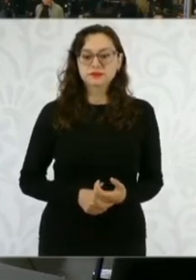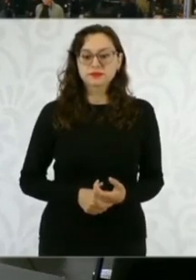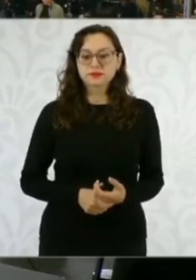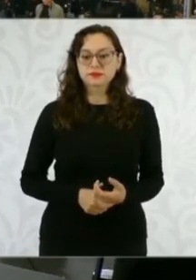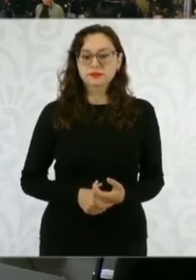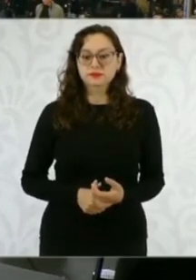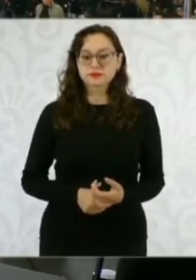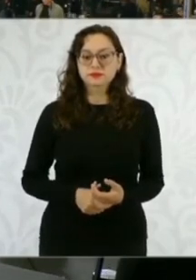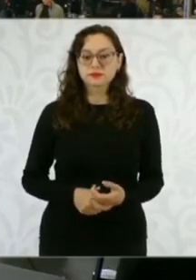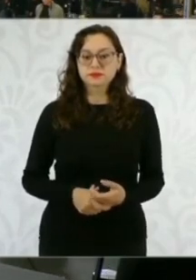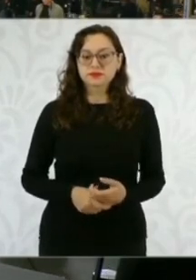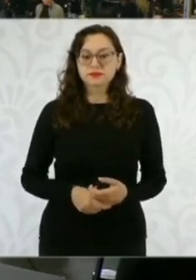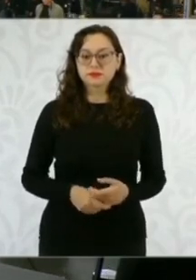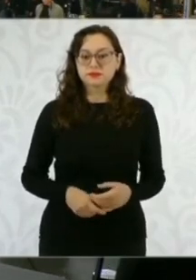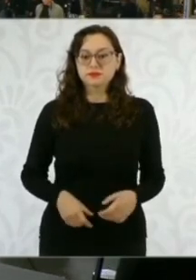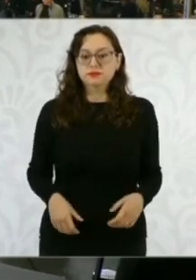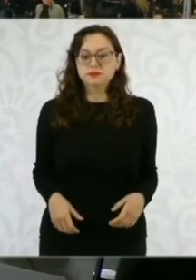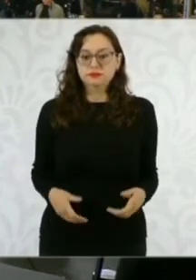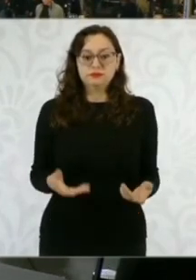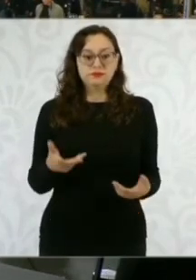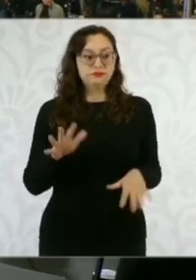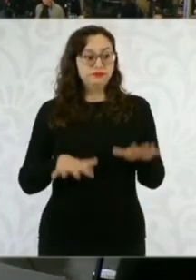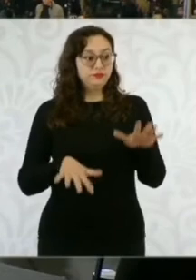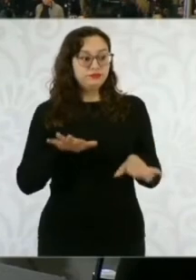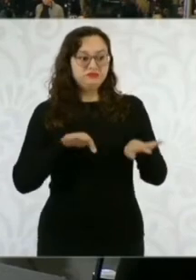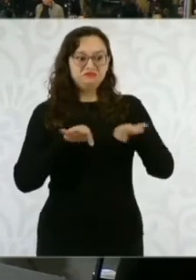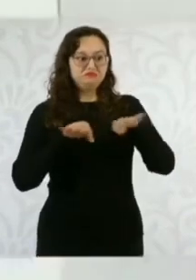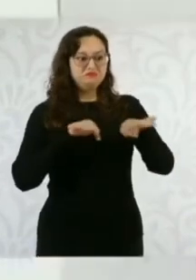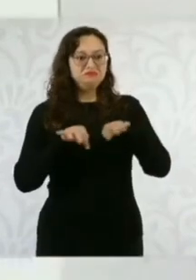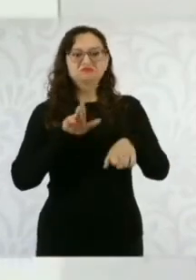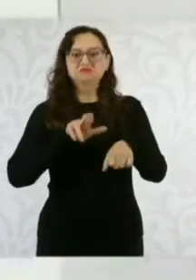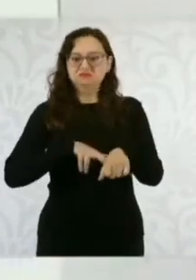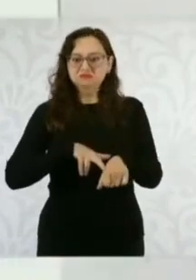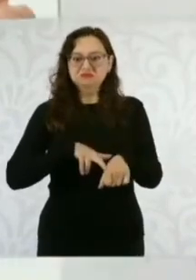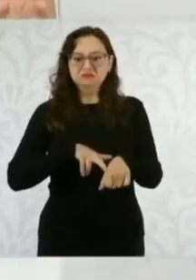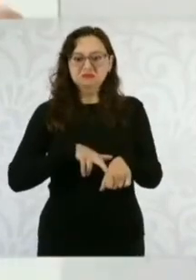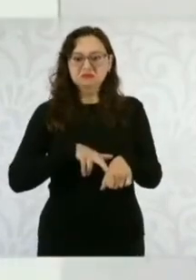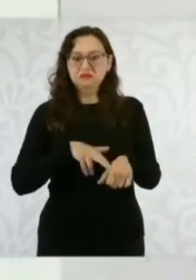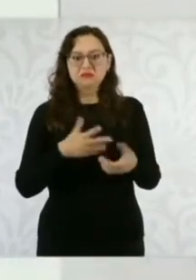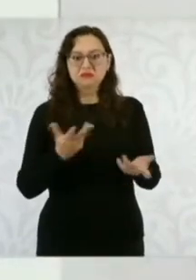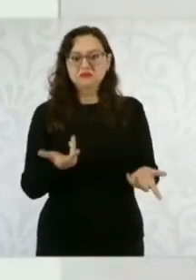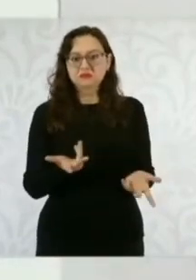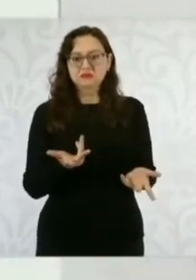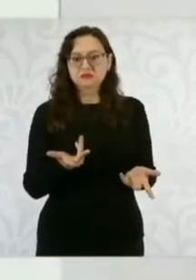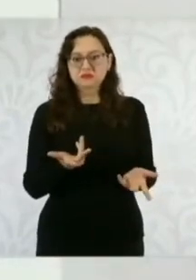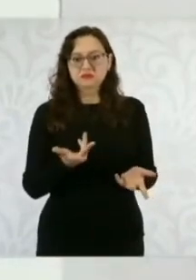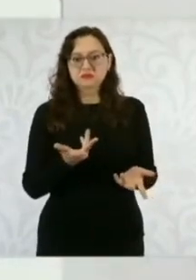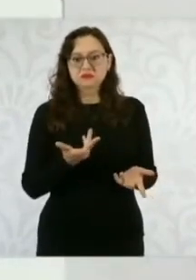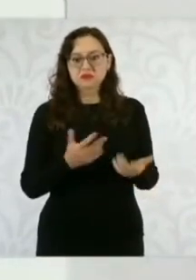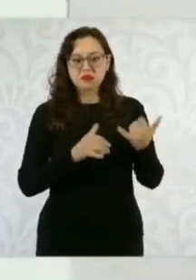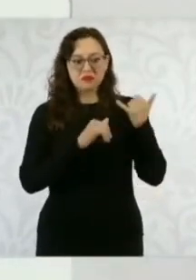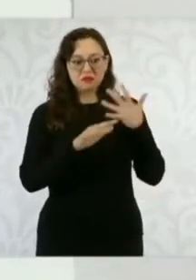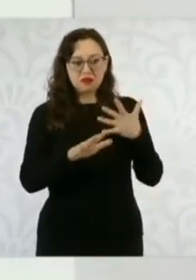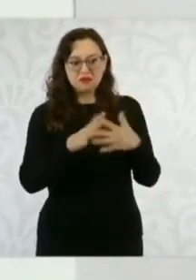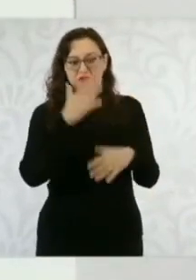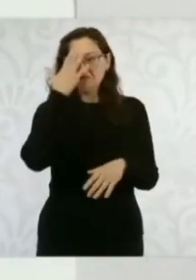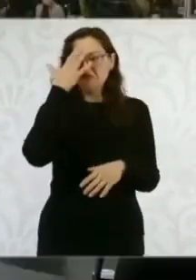Muchas veces no, ¿verdad, Octavio? Que el trabajador no está consciente de que se hizo este fraude.